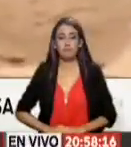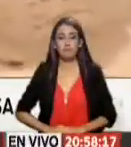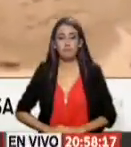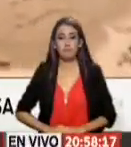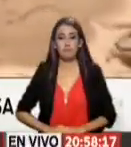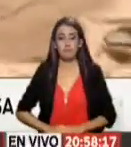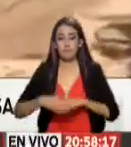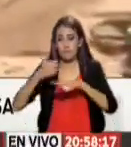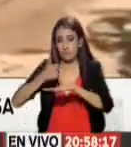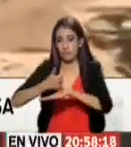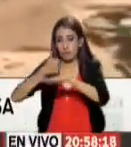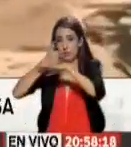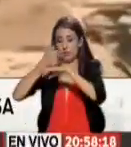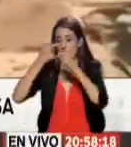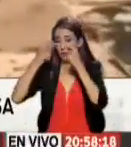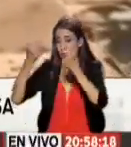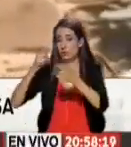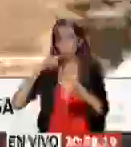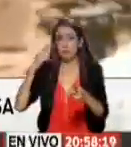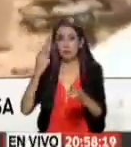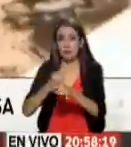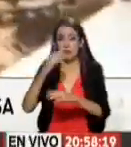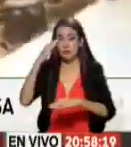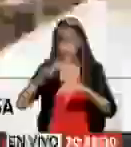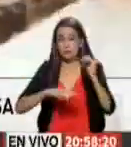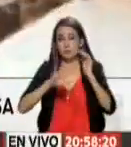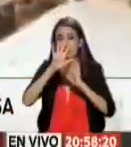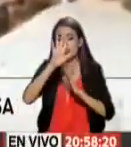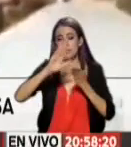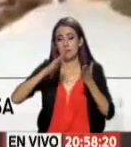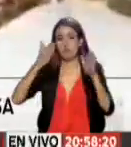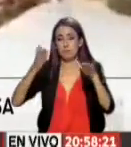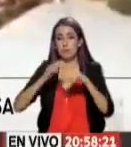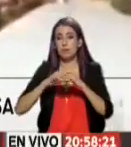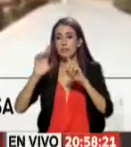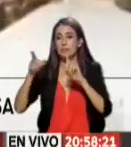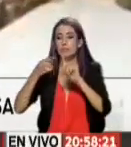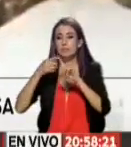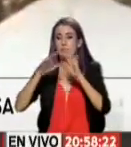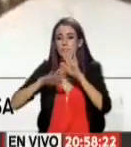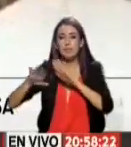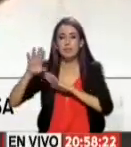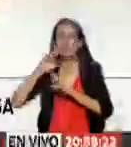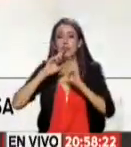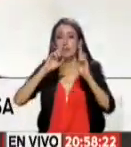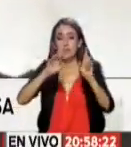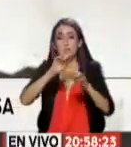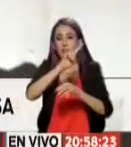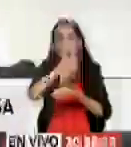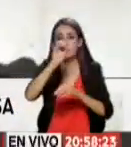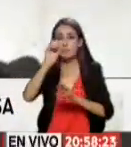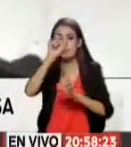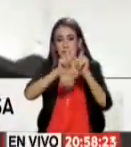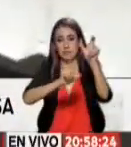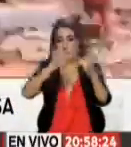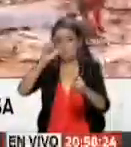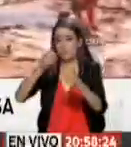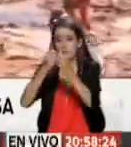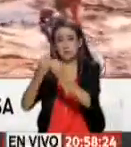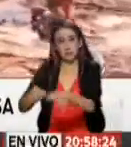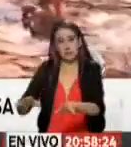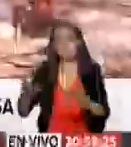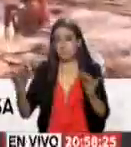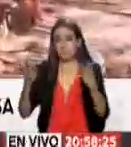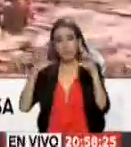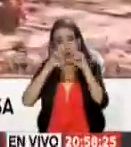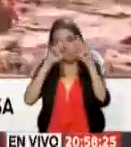Las autoridades han confirmado hasta ahora más de 5 muertos. En primera instancia se reportaron 200 personas desaparecidas. La